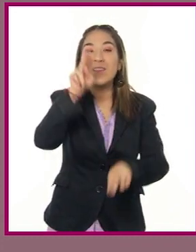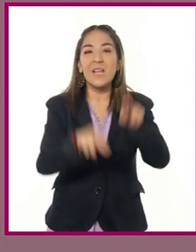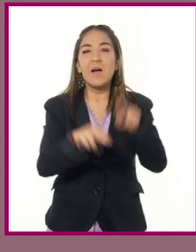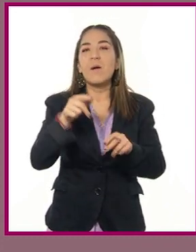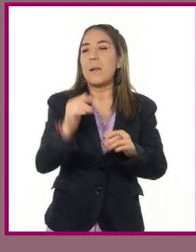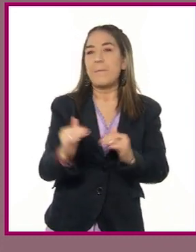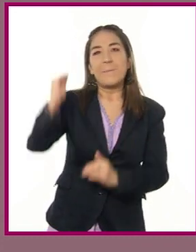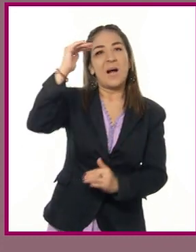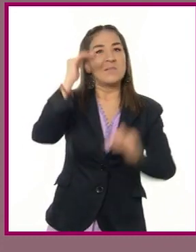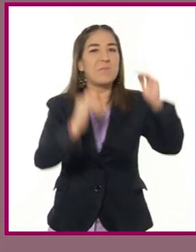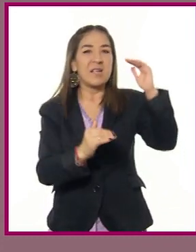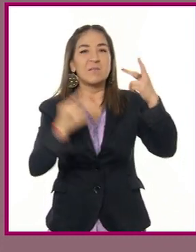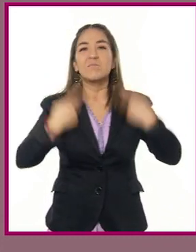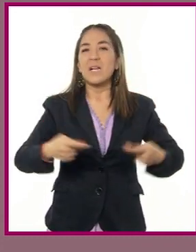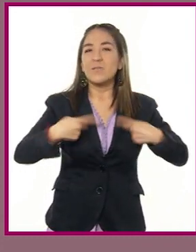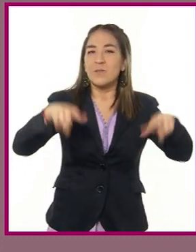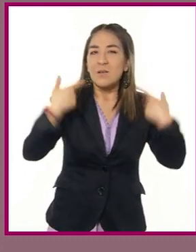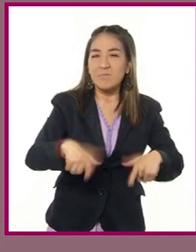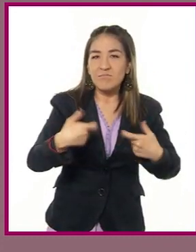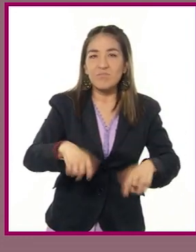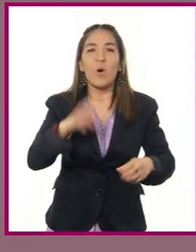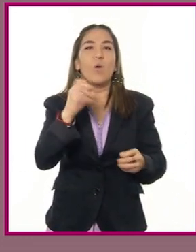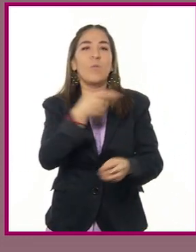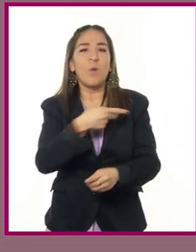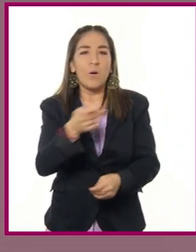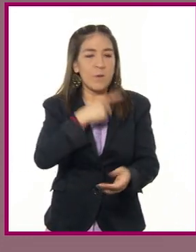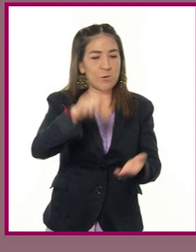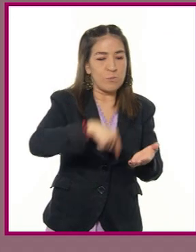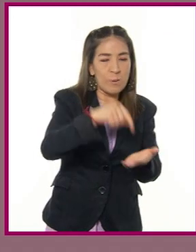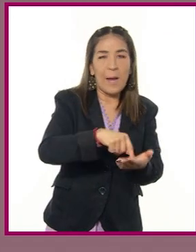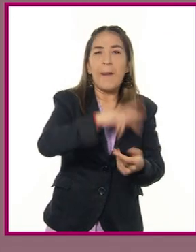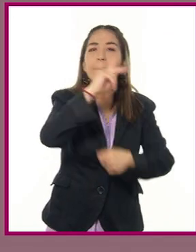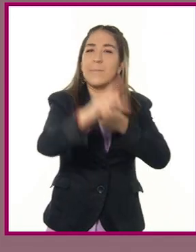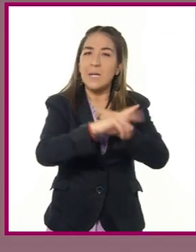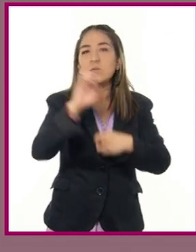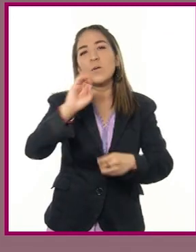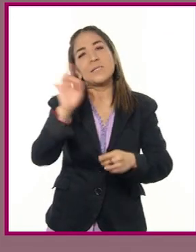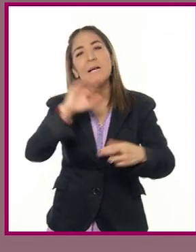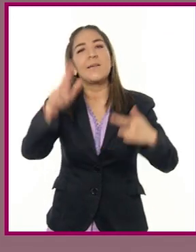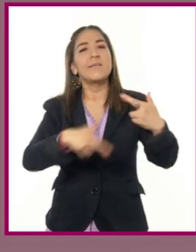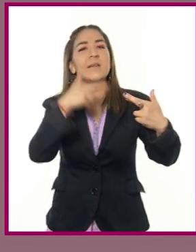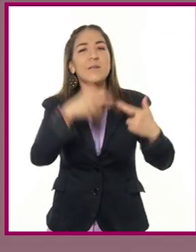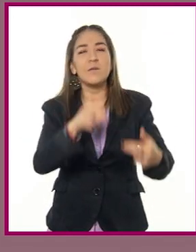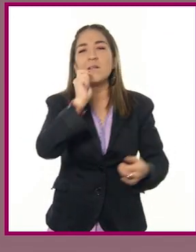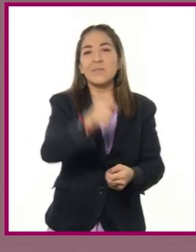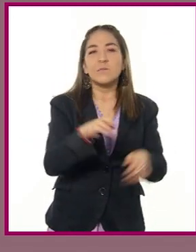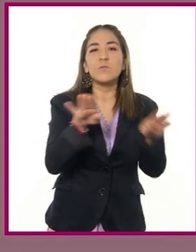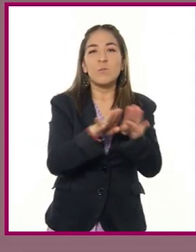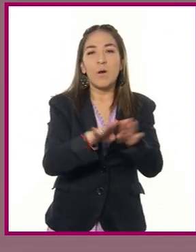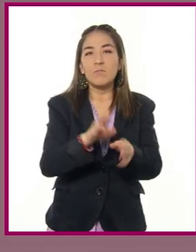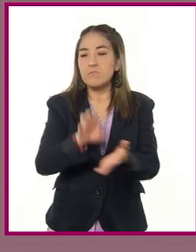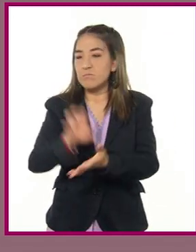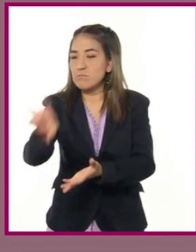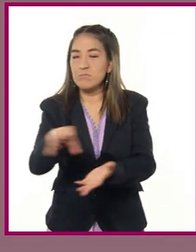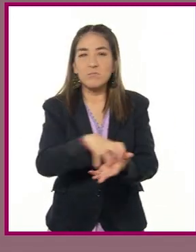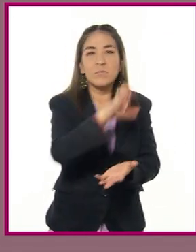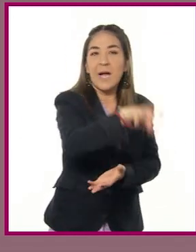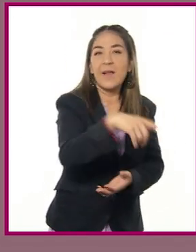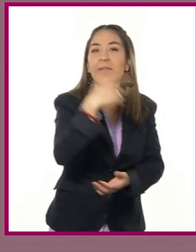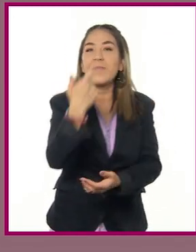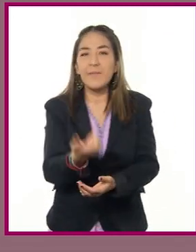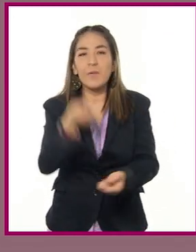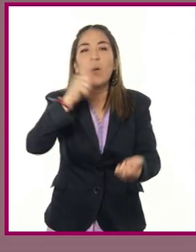las personas de un país o de una región. Este coeficiente mide la distribución de los ingresos entre